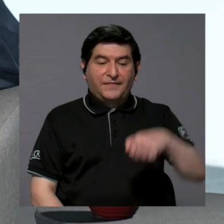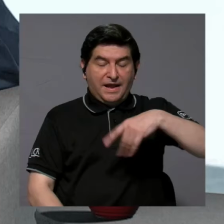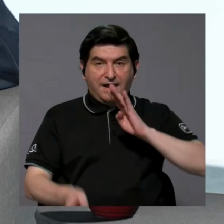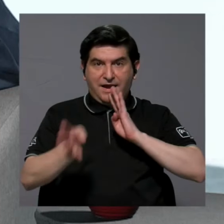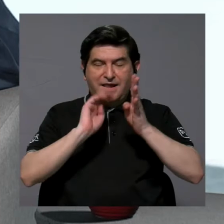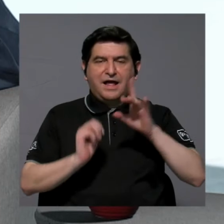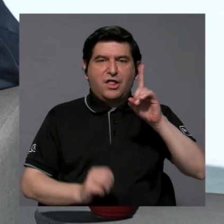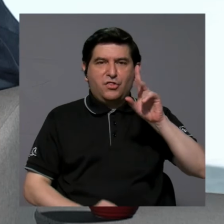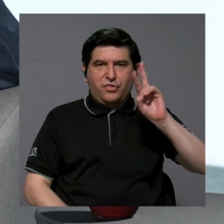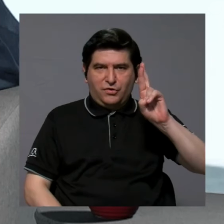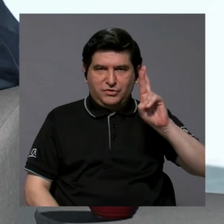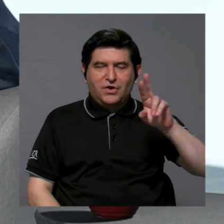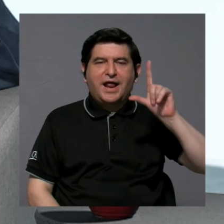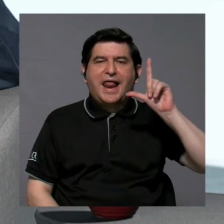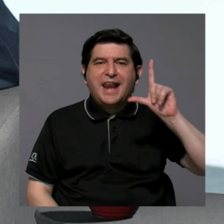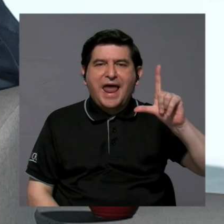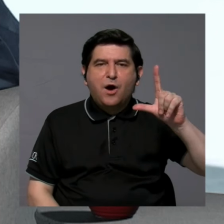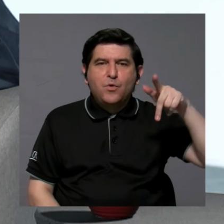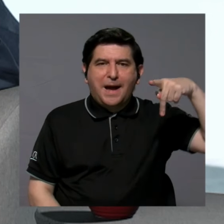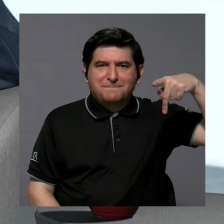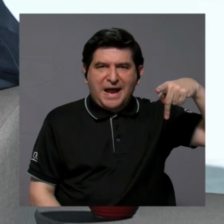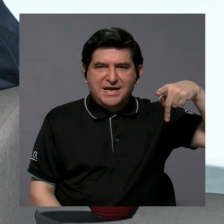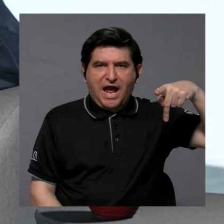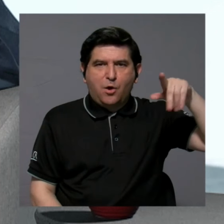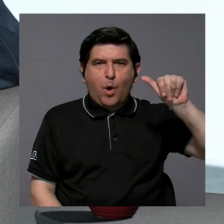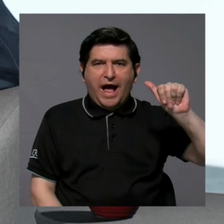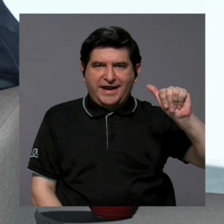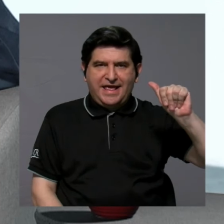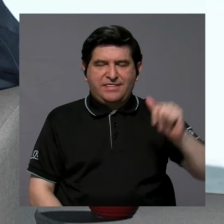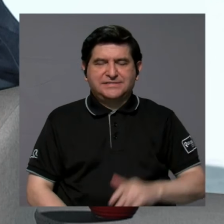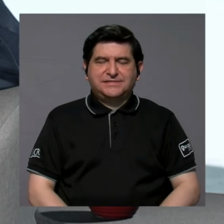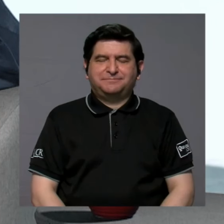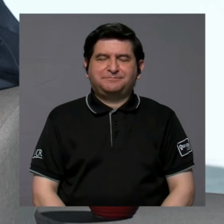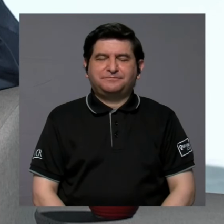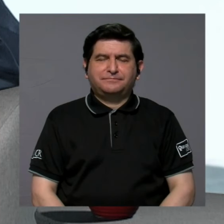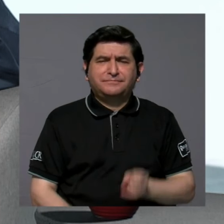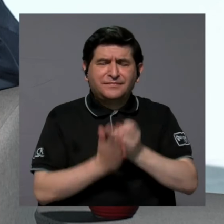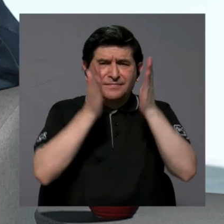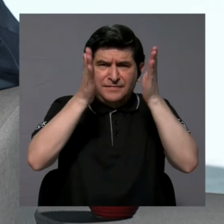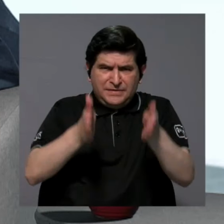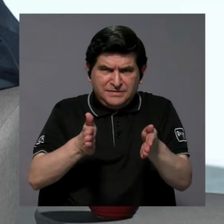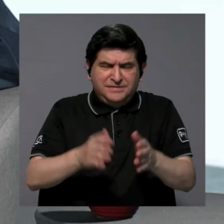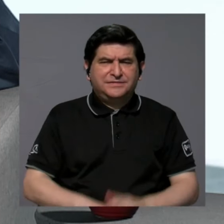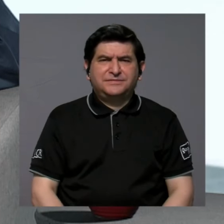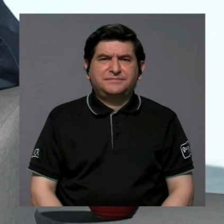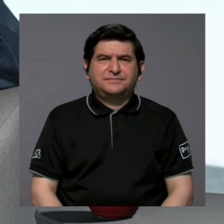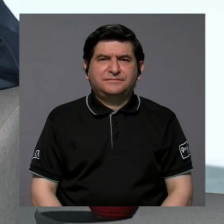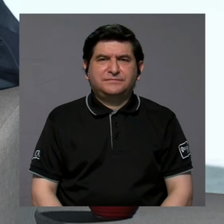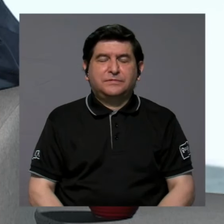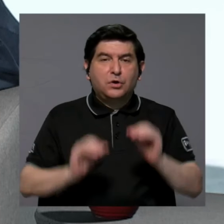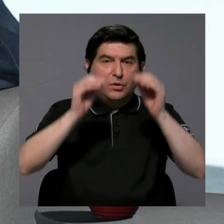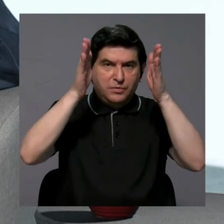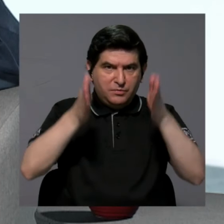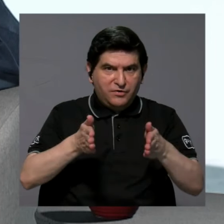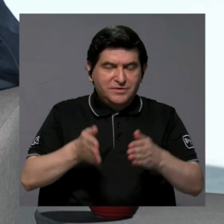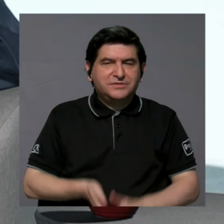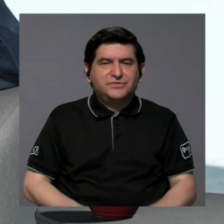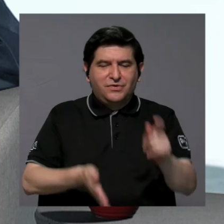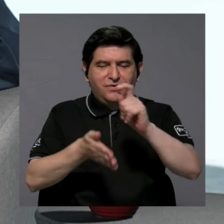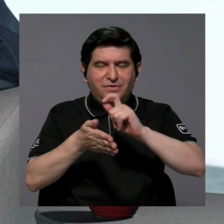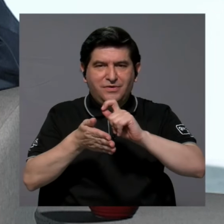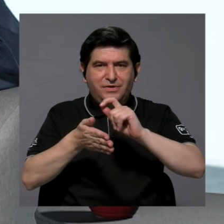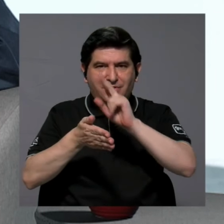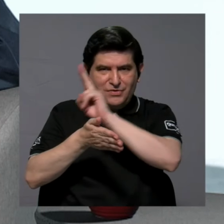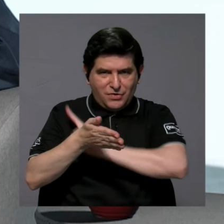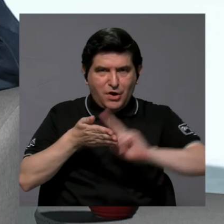Estamos conversando con la doctora Laura Paniagua Arguedas, investigadora y docente de